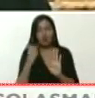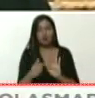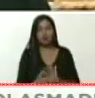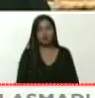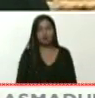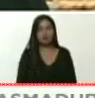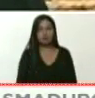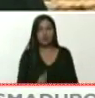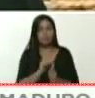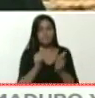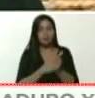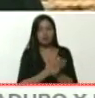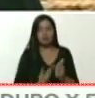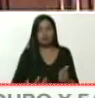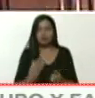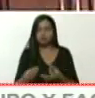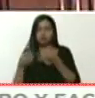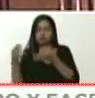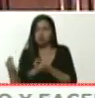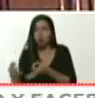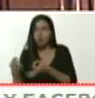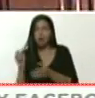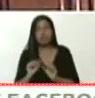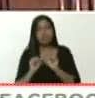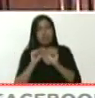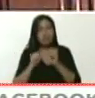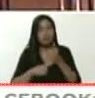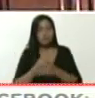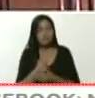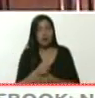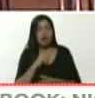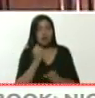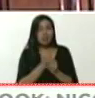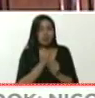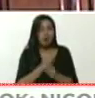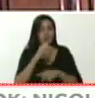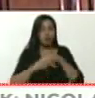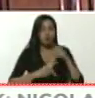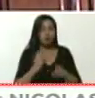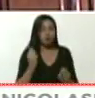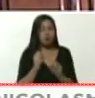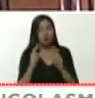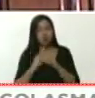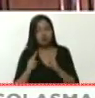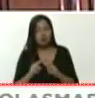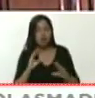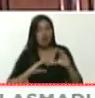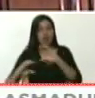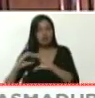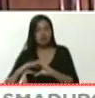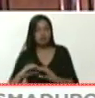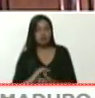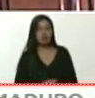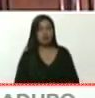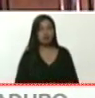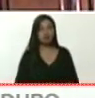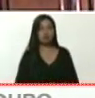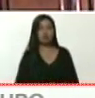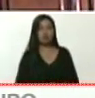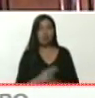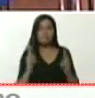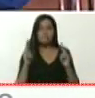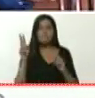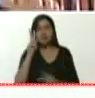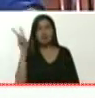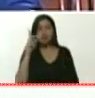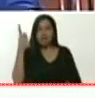tome, vicepresidente. Avanzar en el trabajo, la producción, conocimiento, la ciencia. Venezuela lo